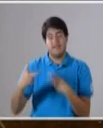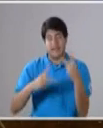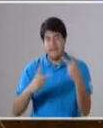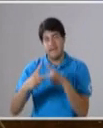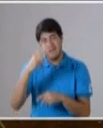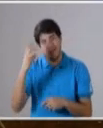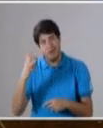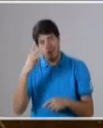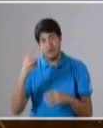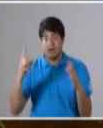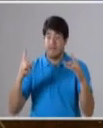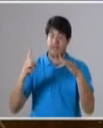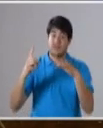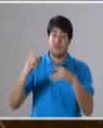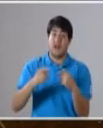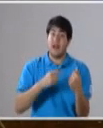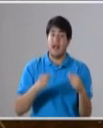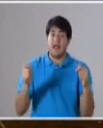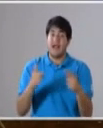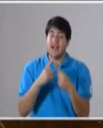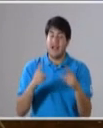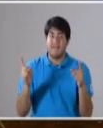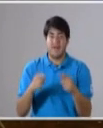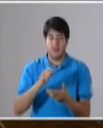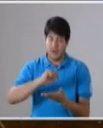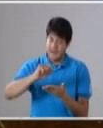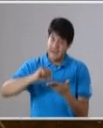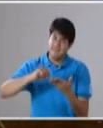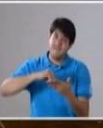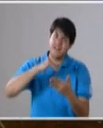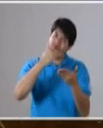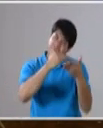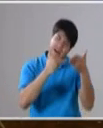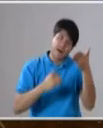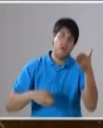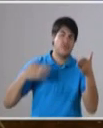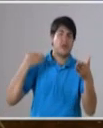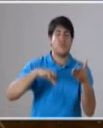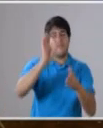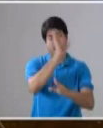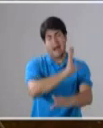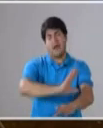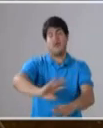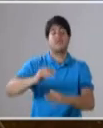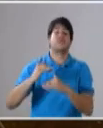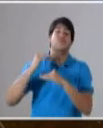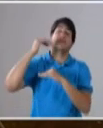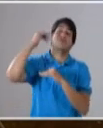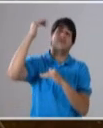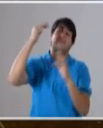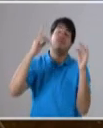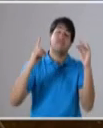Y hacer conciertos y firmar contratos para mantener nuestro estatus.